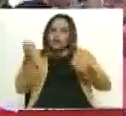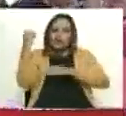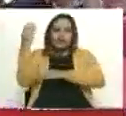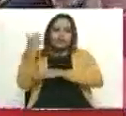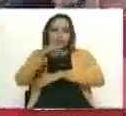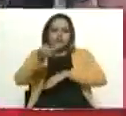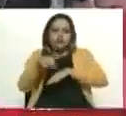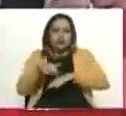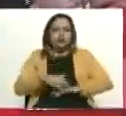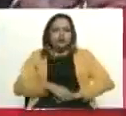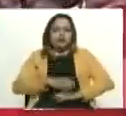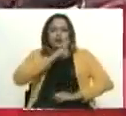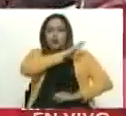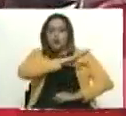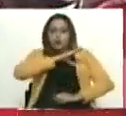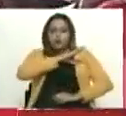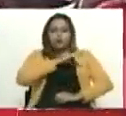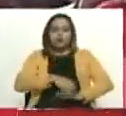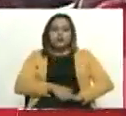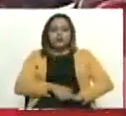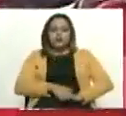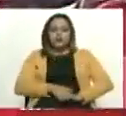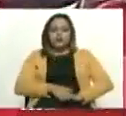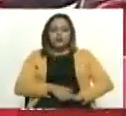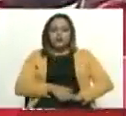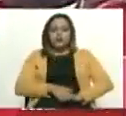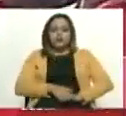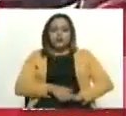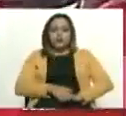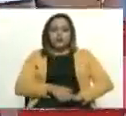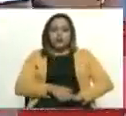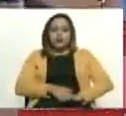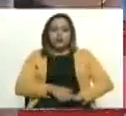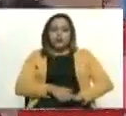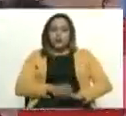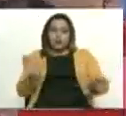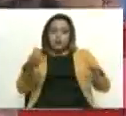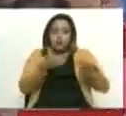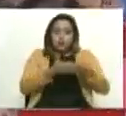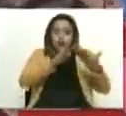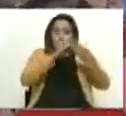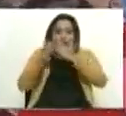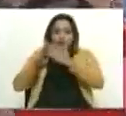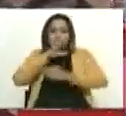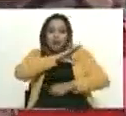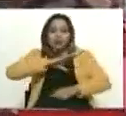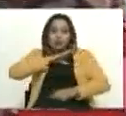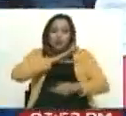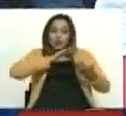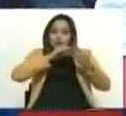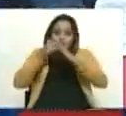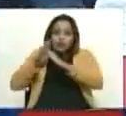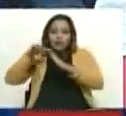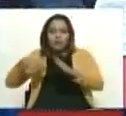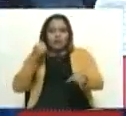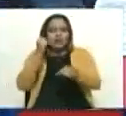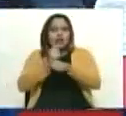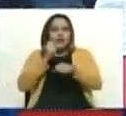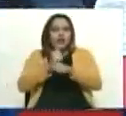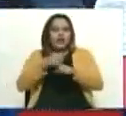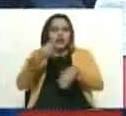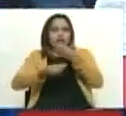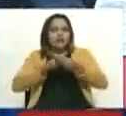Nacional, los concejales y el bloque de comunas, las comunas y los consejos comunales. Es así que vamos a poder trabajar y vamos a poder dar